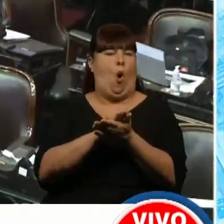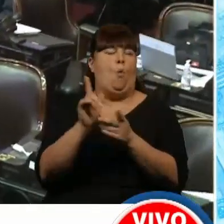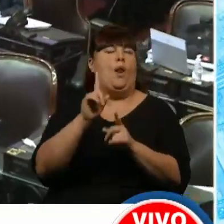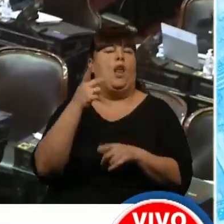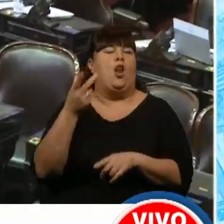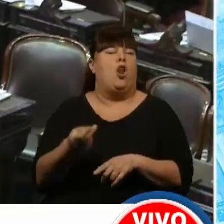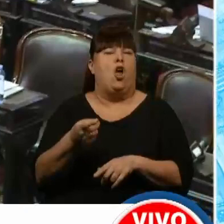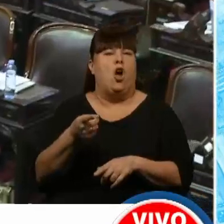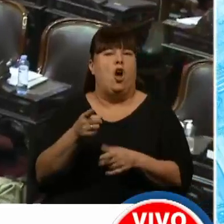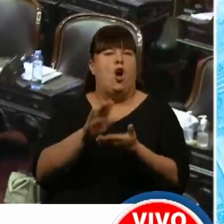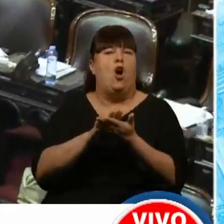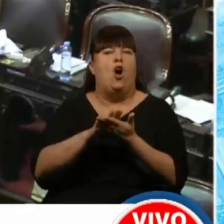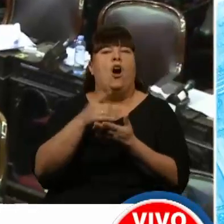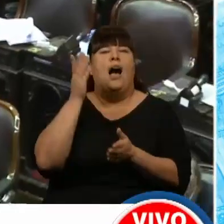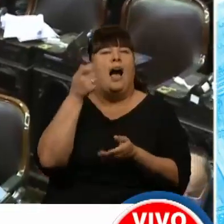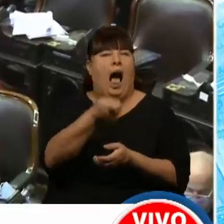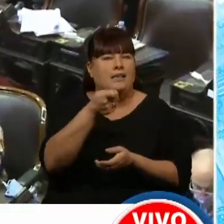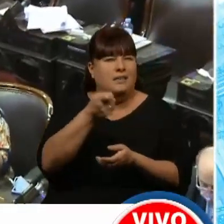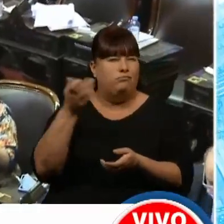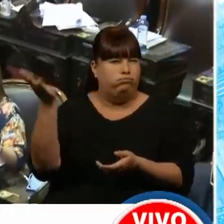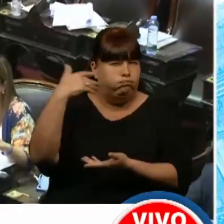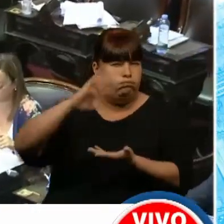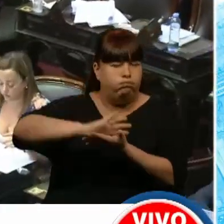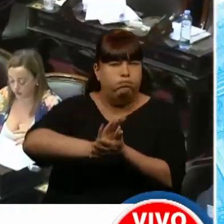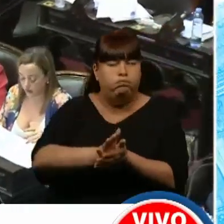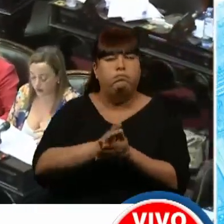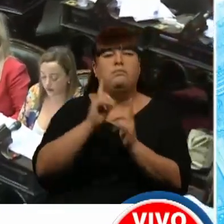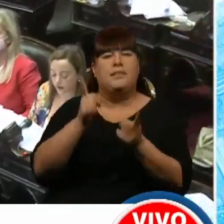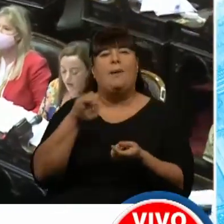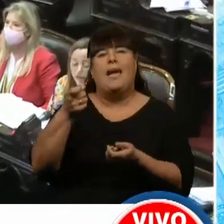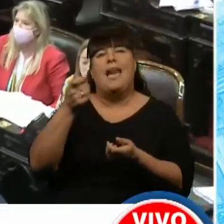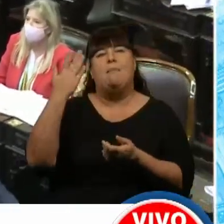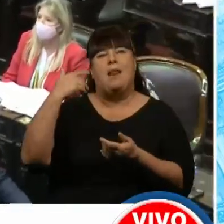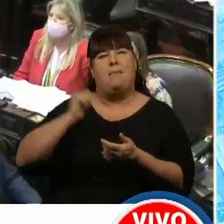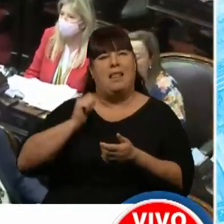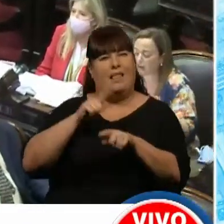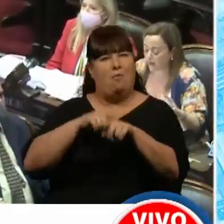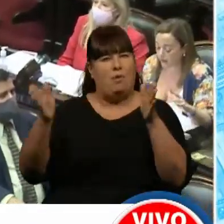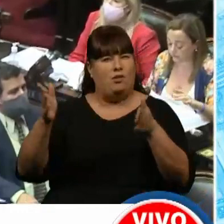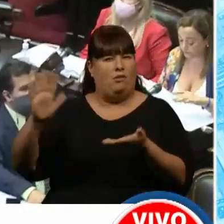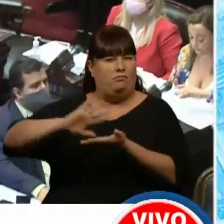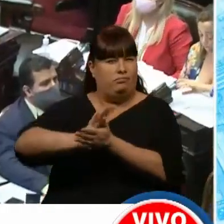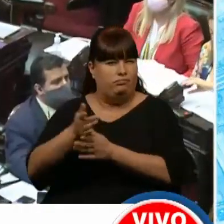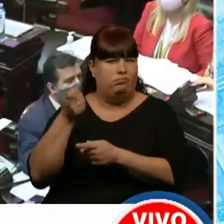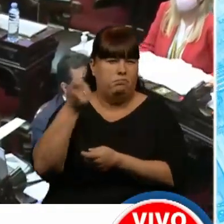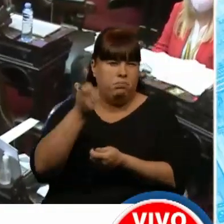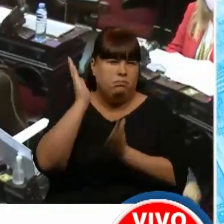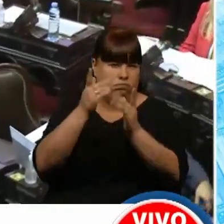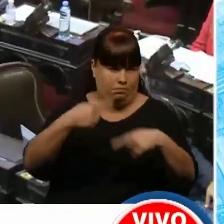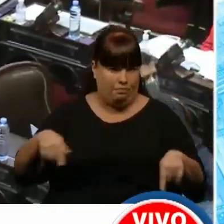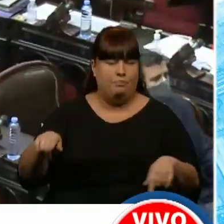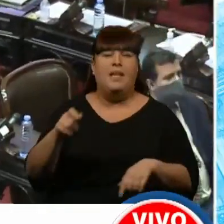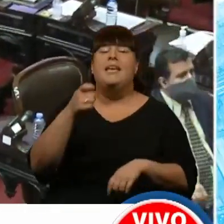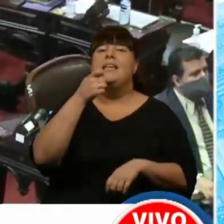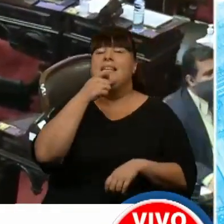negación de los delitos de genocidio y crímenes de lesa humanidad. En el caso de